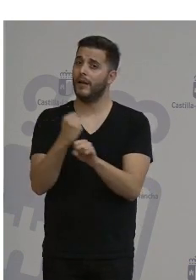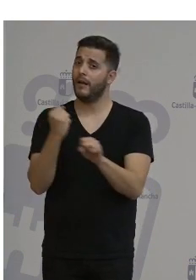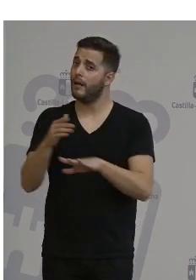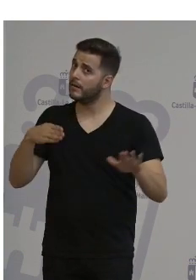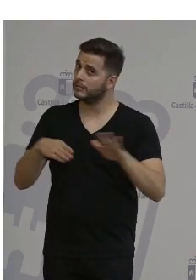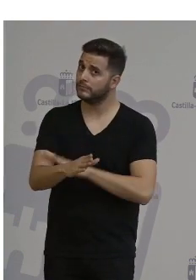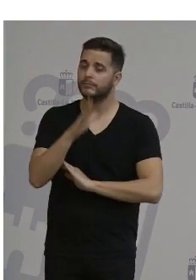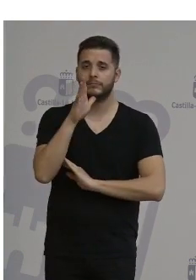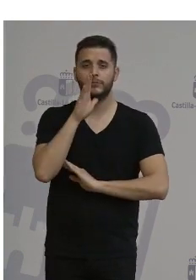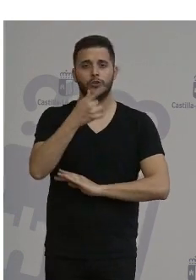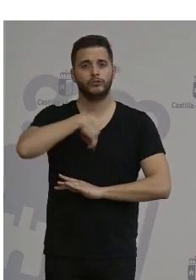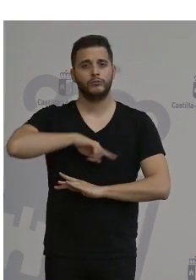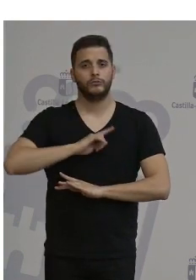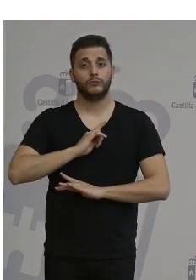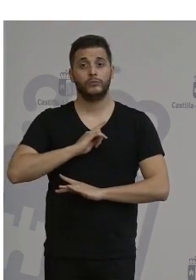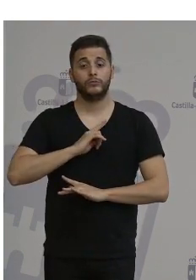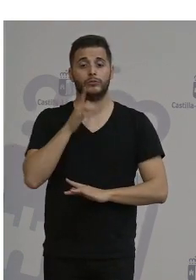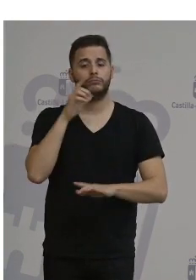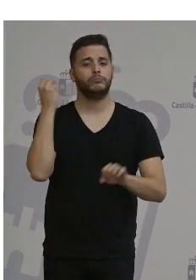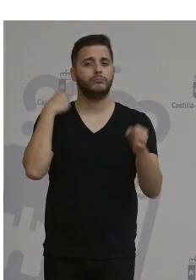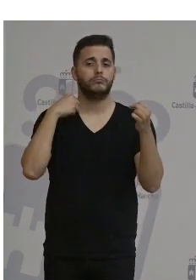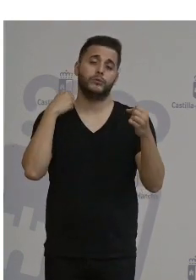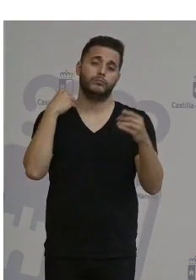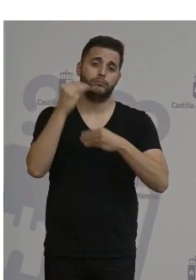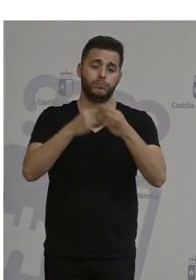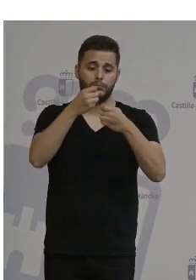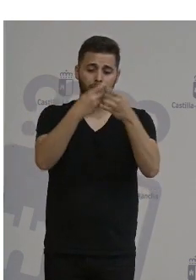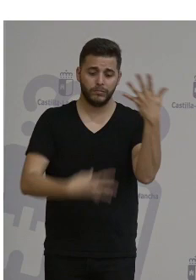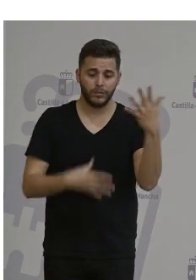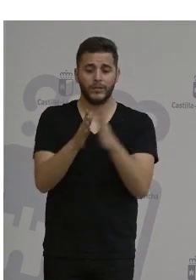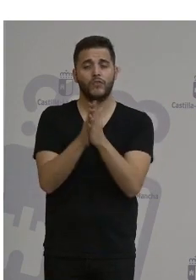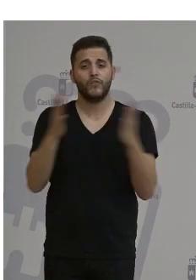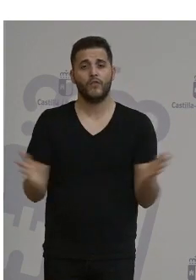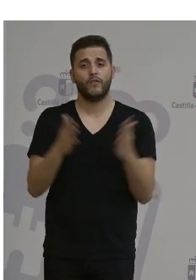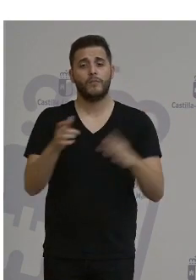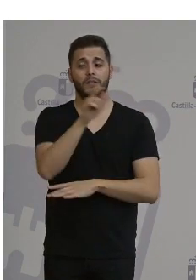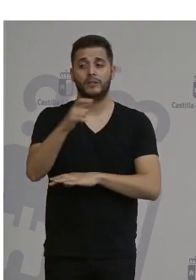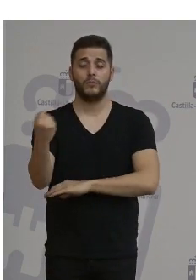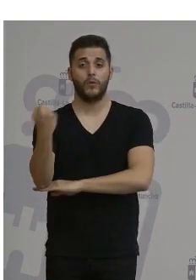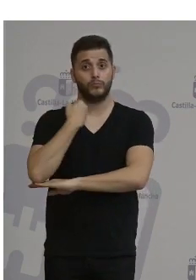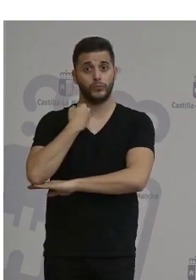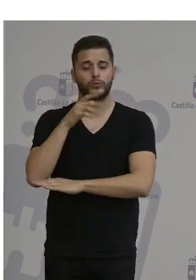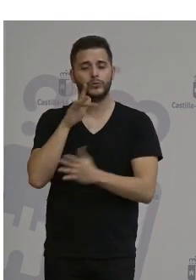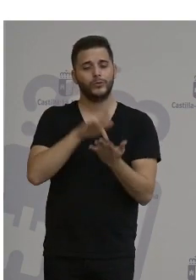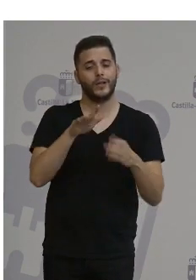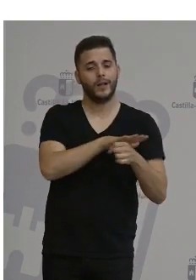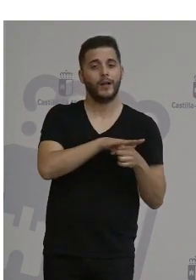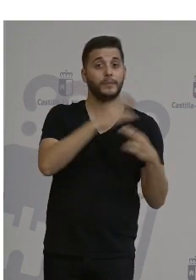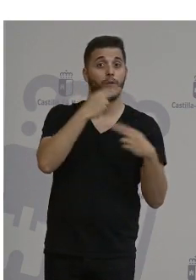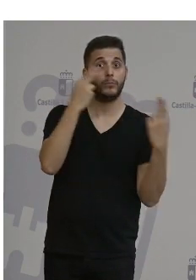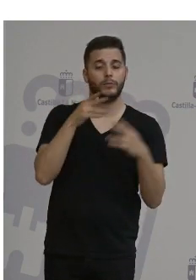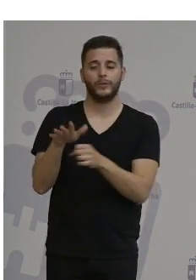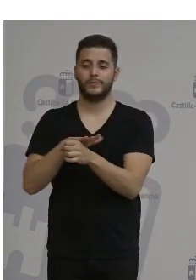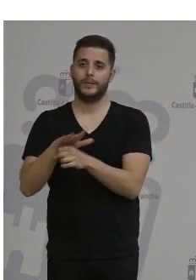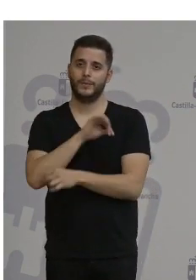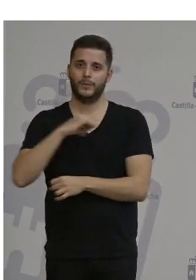por ello, llevamos a cabo un amplio conjunto de actuaciones cuyo objetivo es el fomento y el apoyo de estas personas, tanto en el ámbito público como en